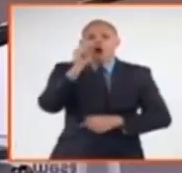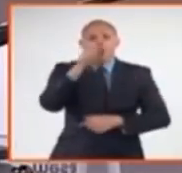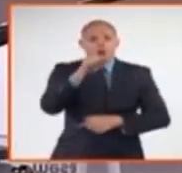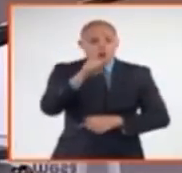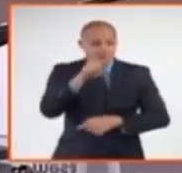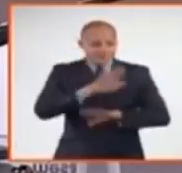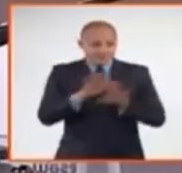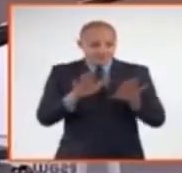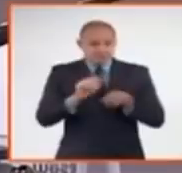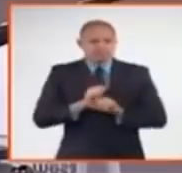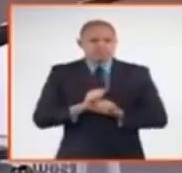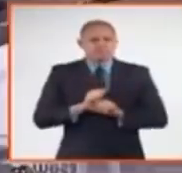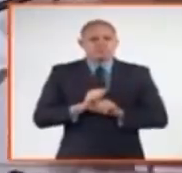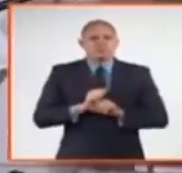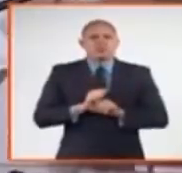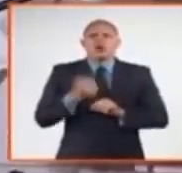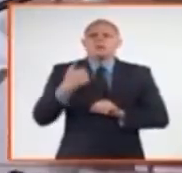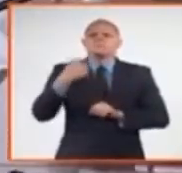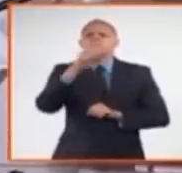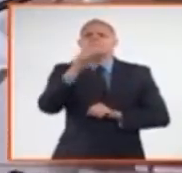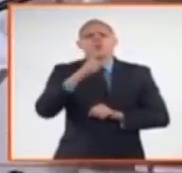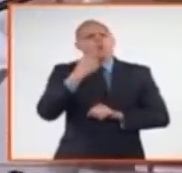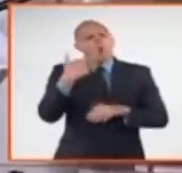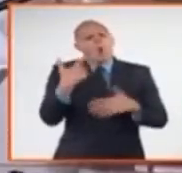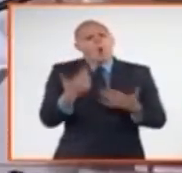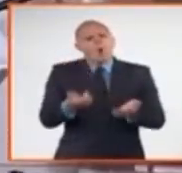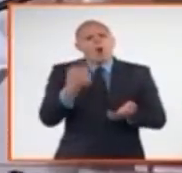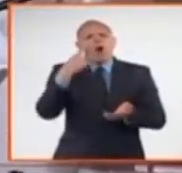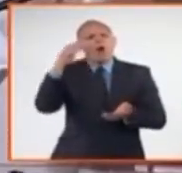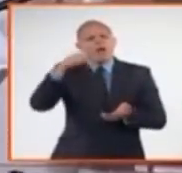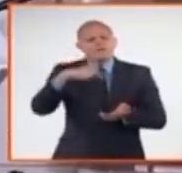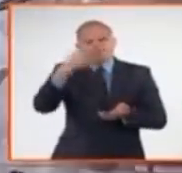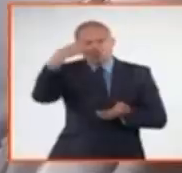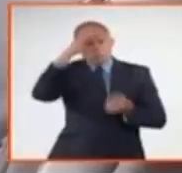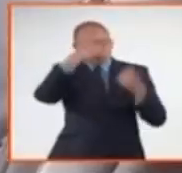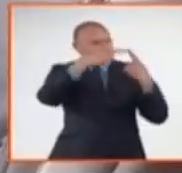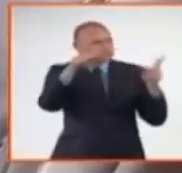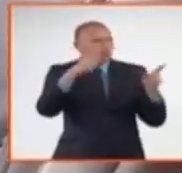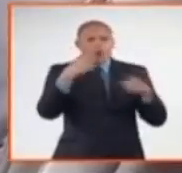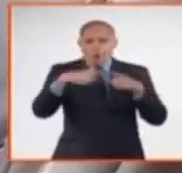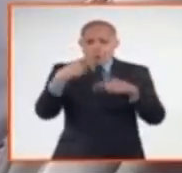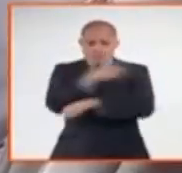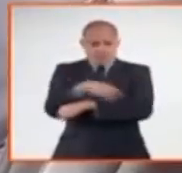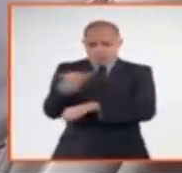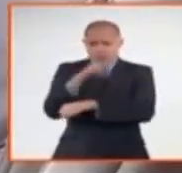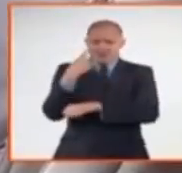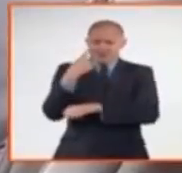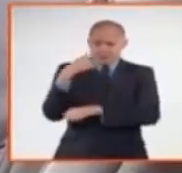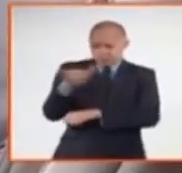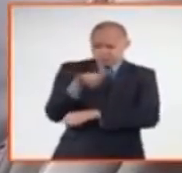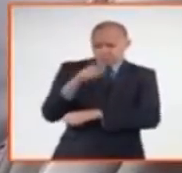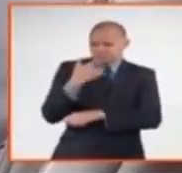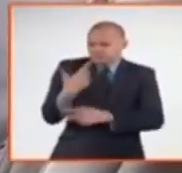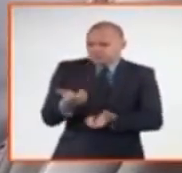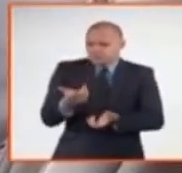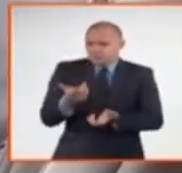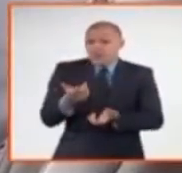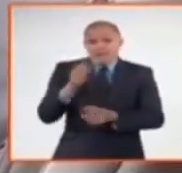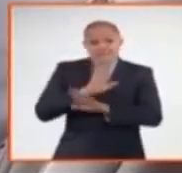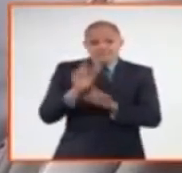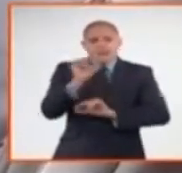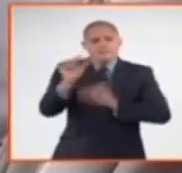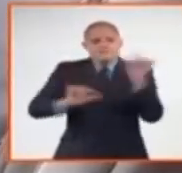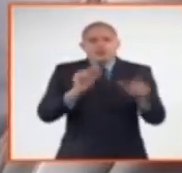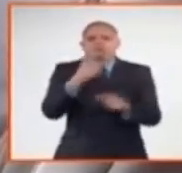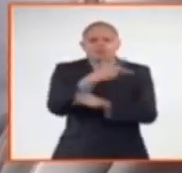sobre esta dicotomía que se presenta un poco en cuba y en otras partes del mundo en que hay un crecimiento de la vacunación hay una